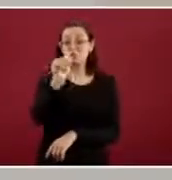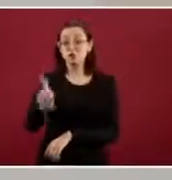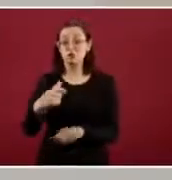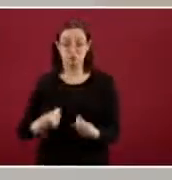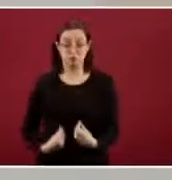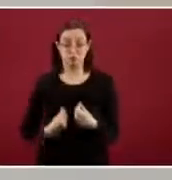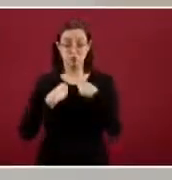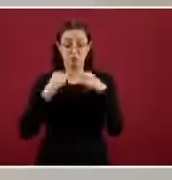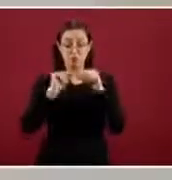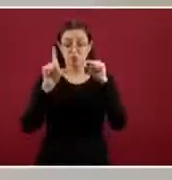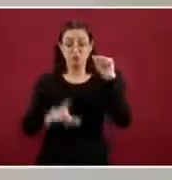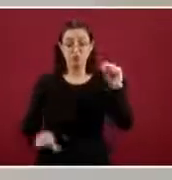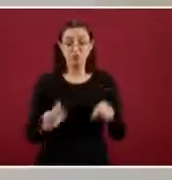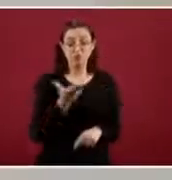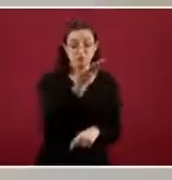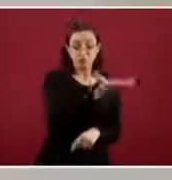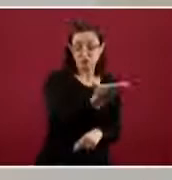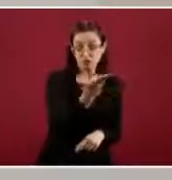país, ustedes,